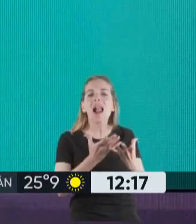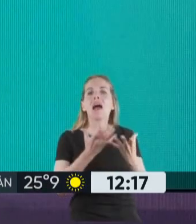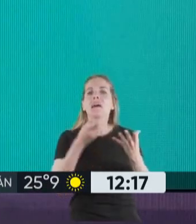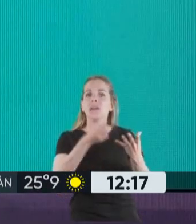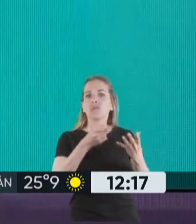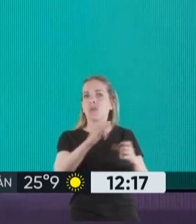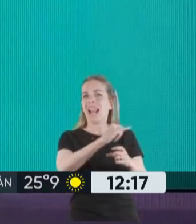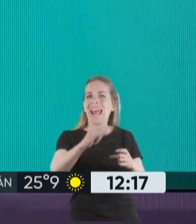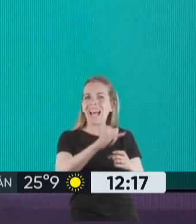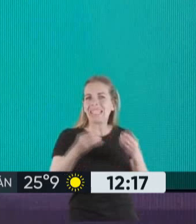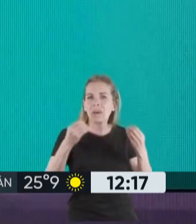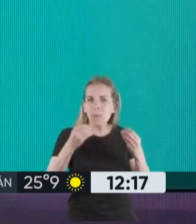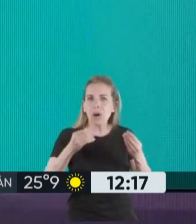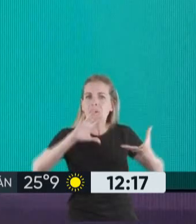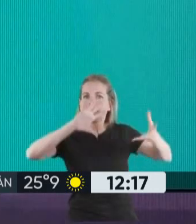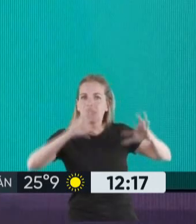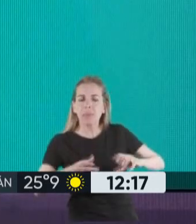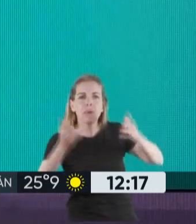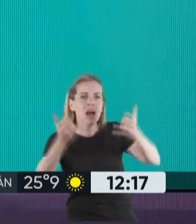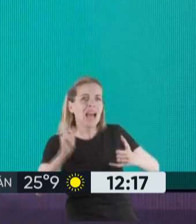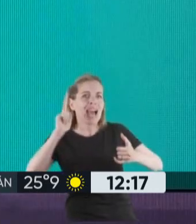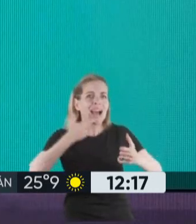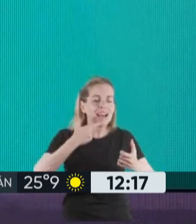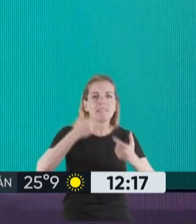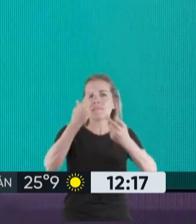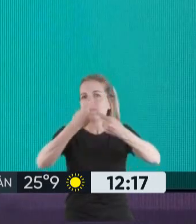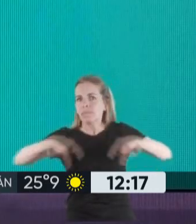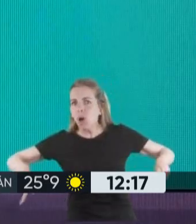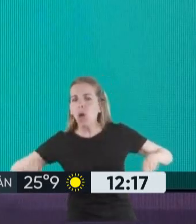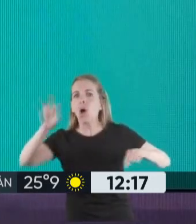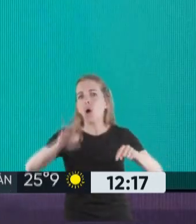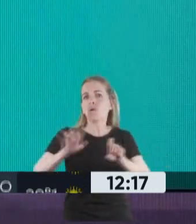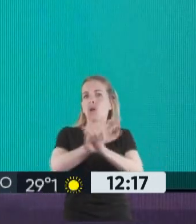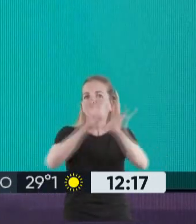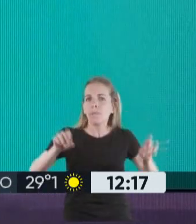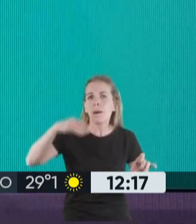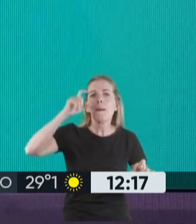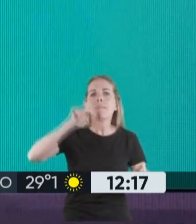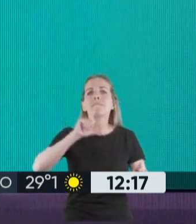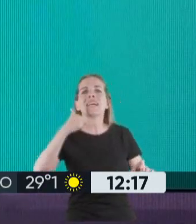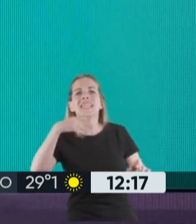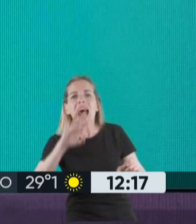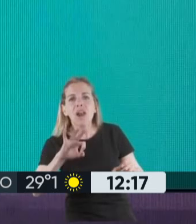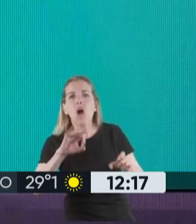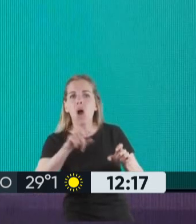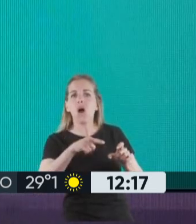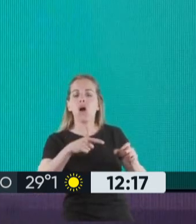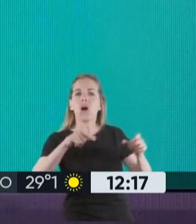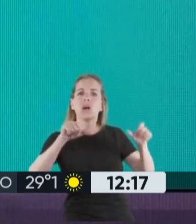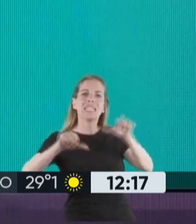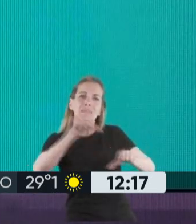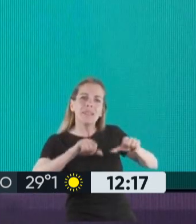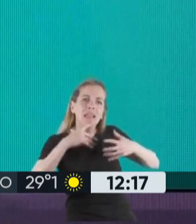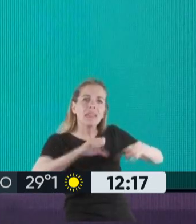negativamente por la presencia de gases como el dióxido de carbono o el metano, lo cierto es que hasta el día de